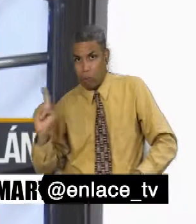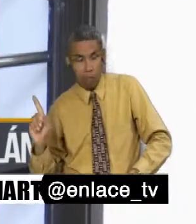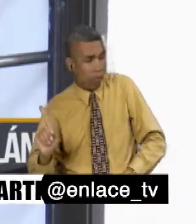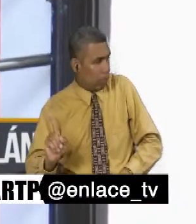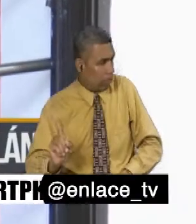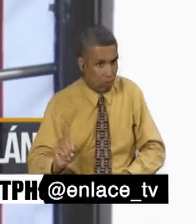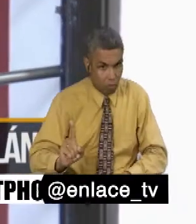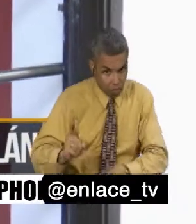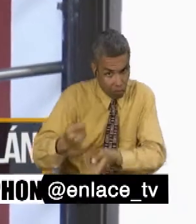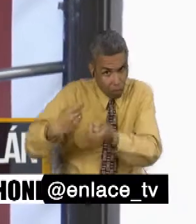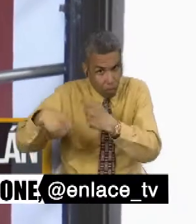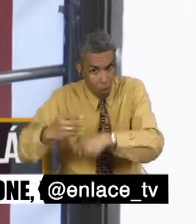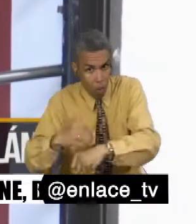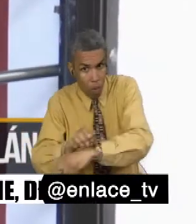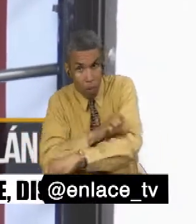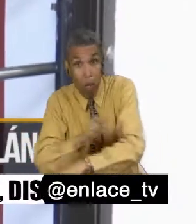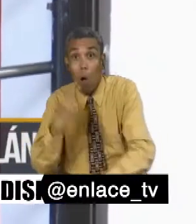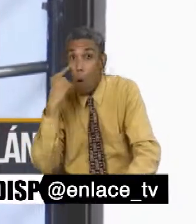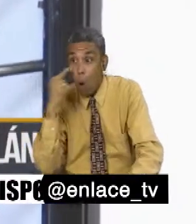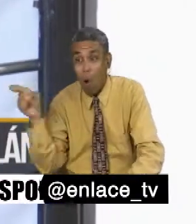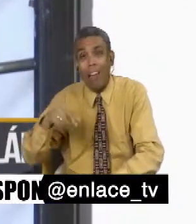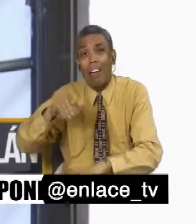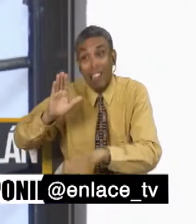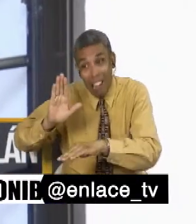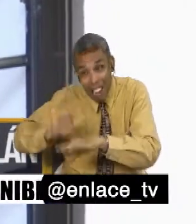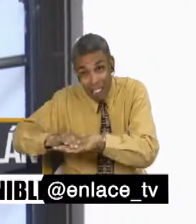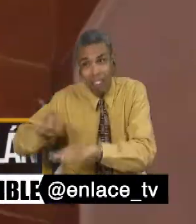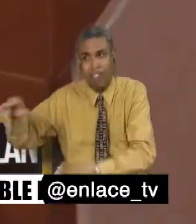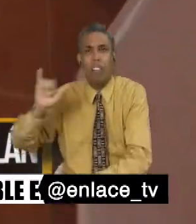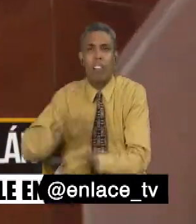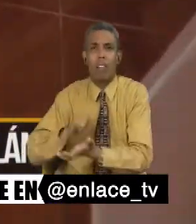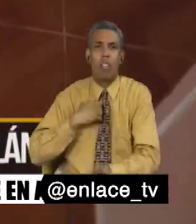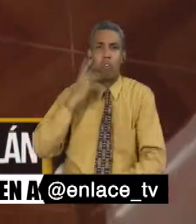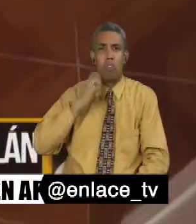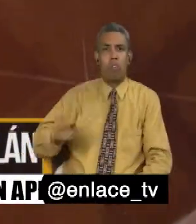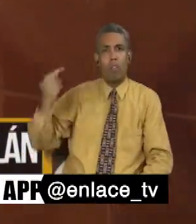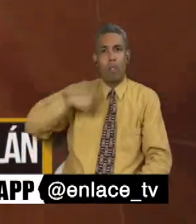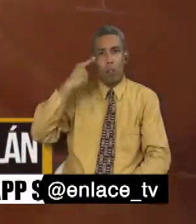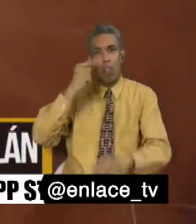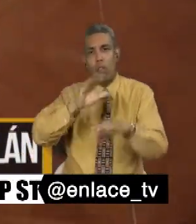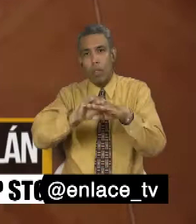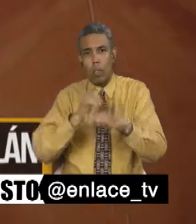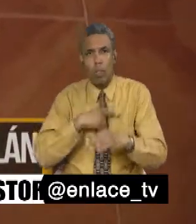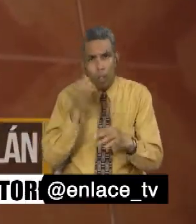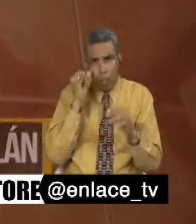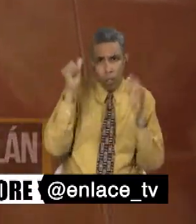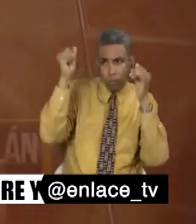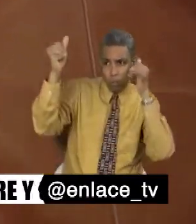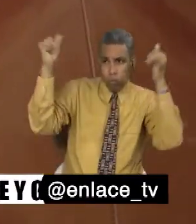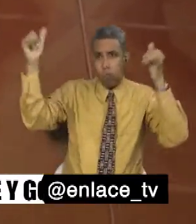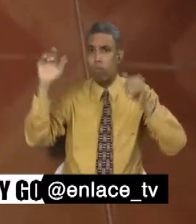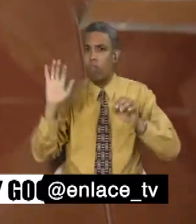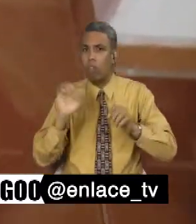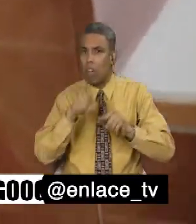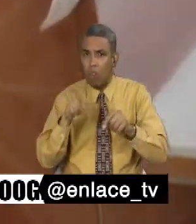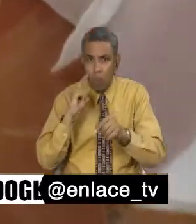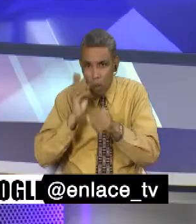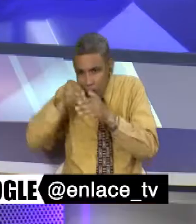mayor presencia a las autoridades y están a la espera de mirar algunas cámaras de seguridad que hay en el sector para ver si identifican a los